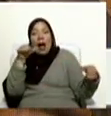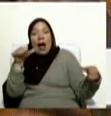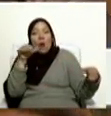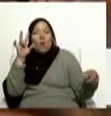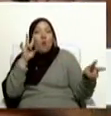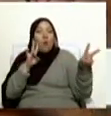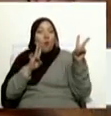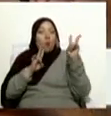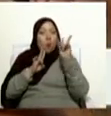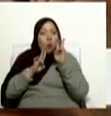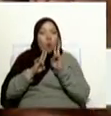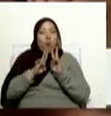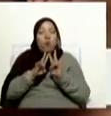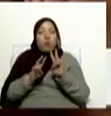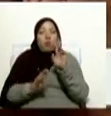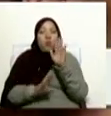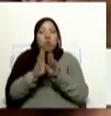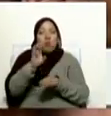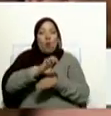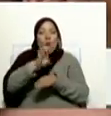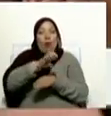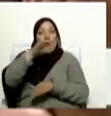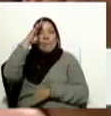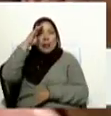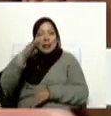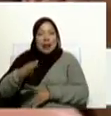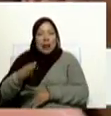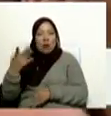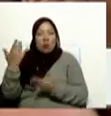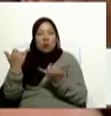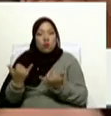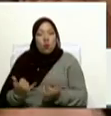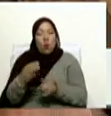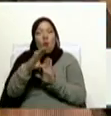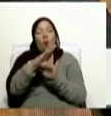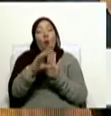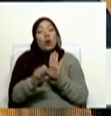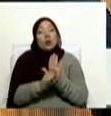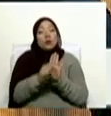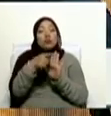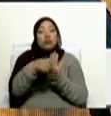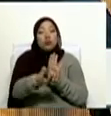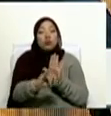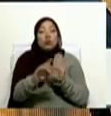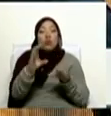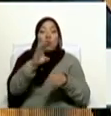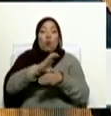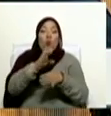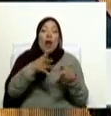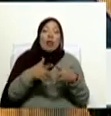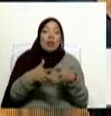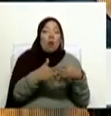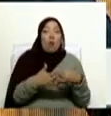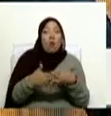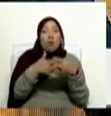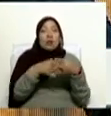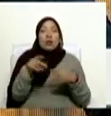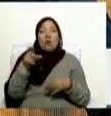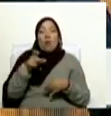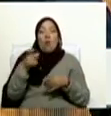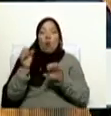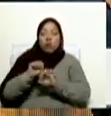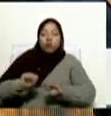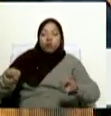gran potencia militar en el contexto continental donde está Estados Unidos Norteamérica apenas